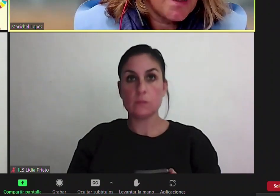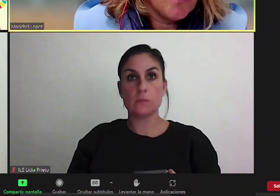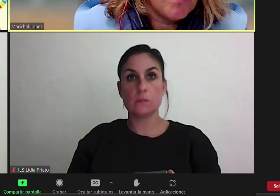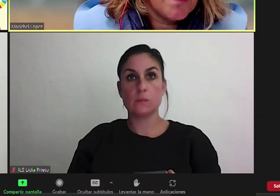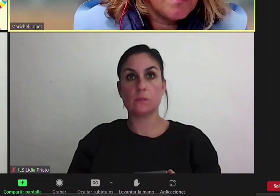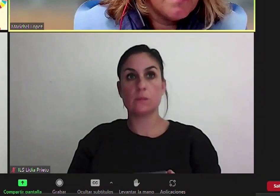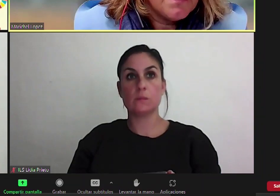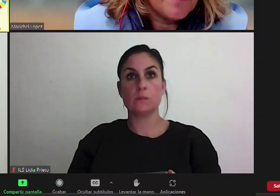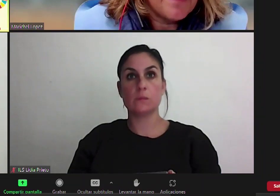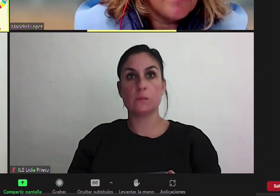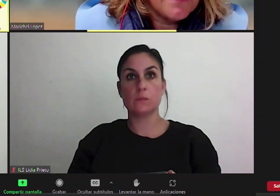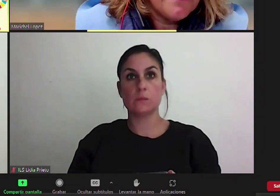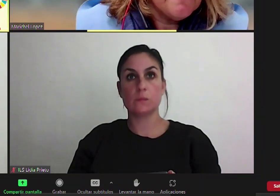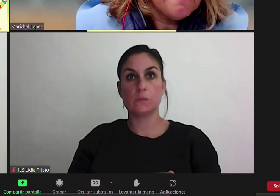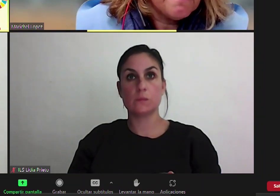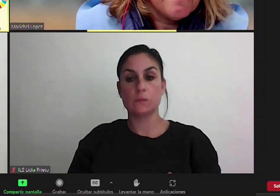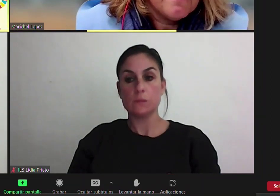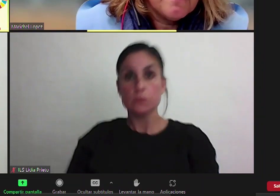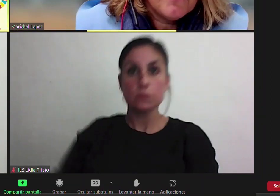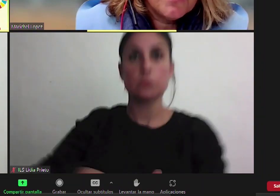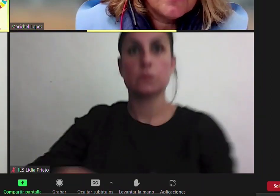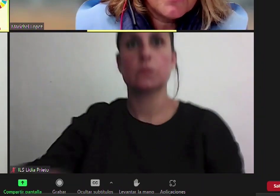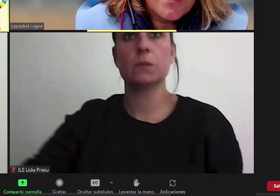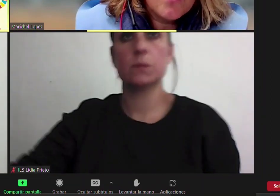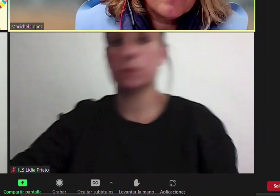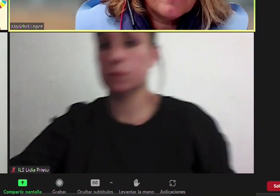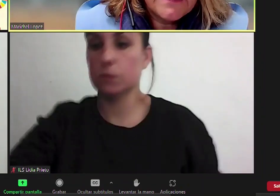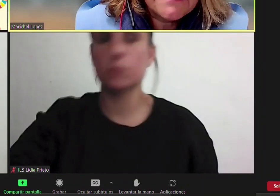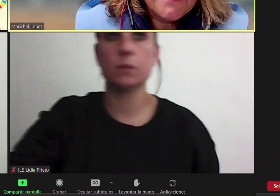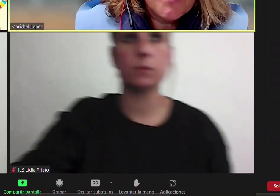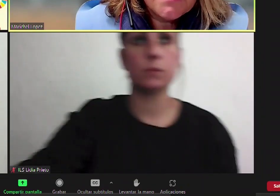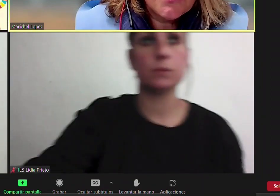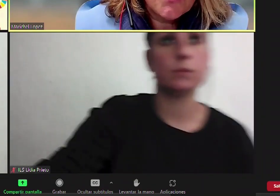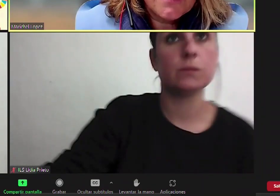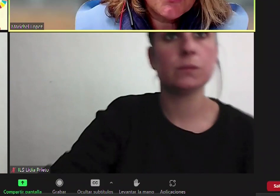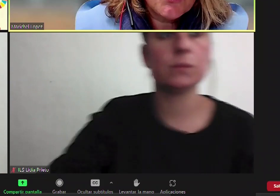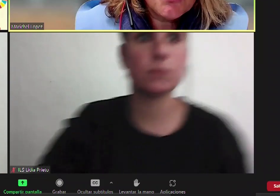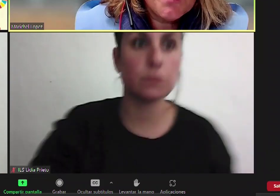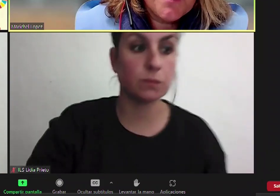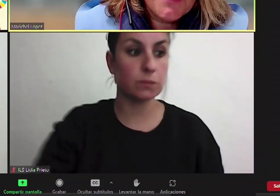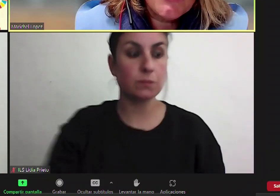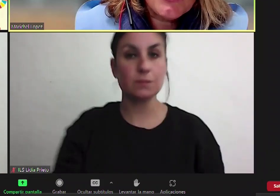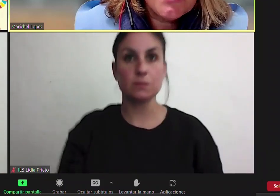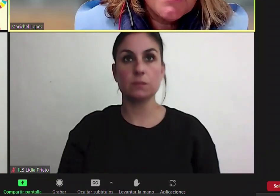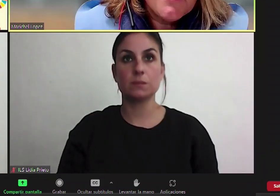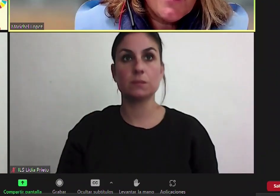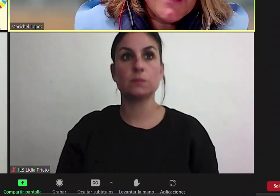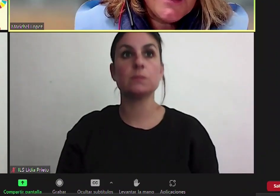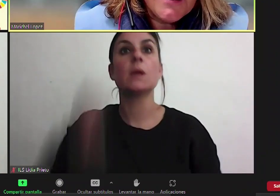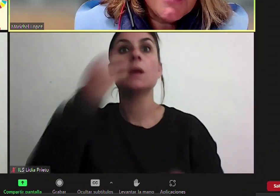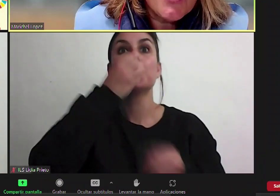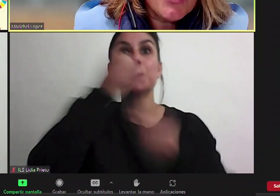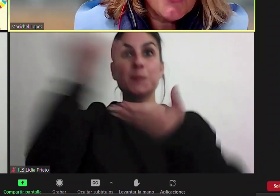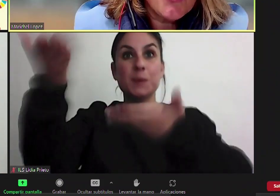paso a Jun y a Pablo, ¿vale? Bueno, os saludo. Marichel, un Vale, besito a todos, bienvenidos,